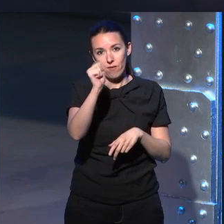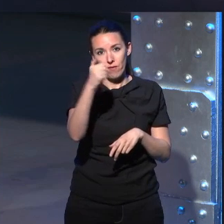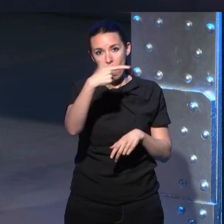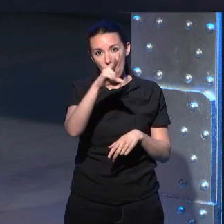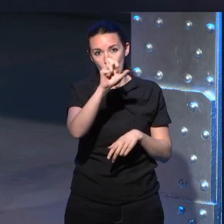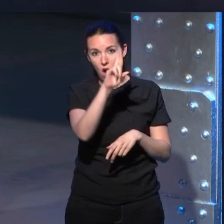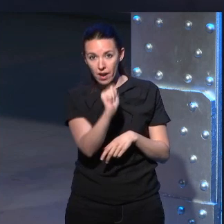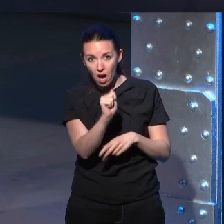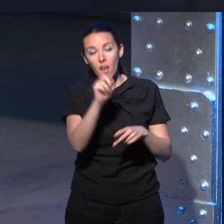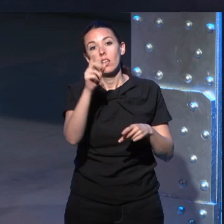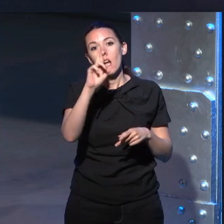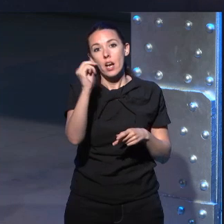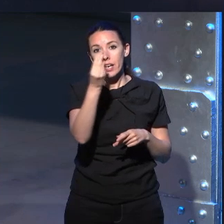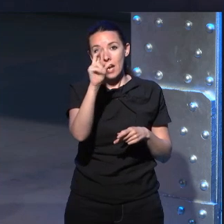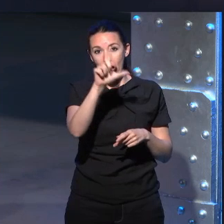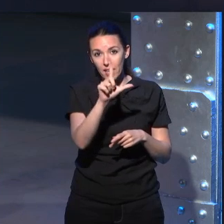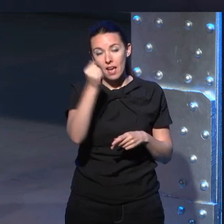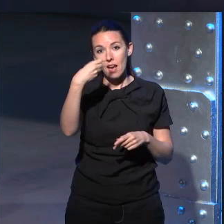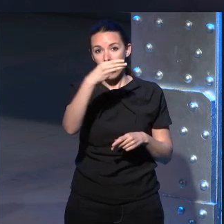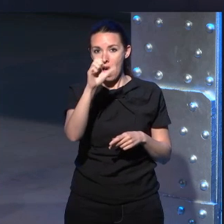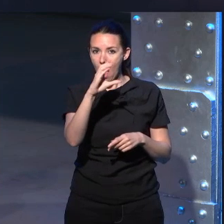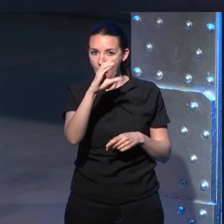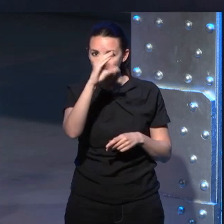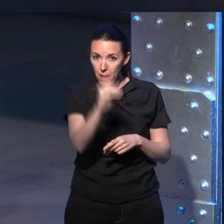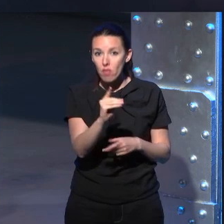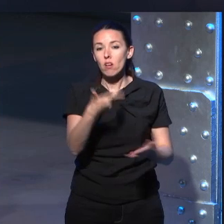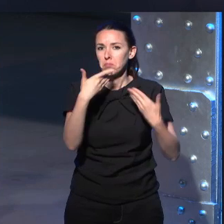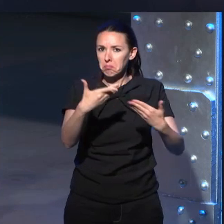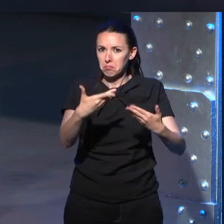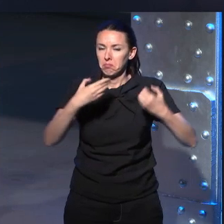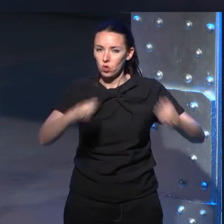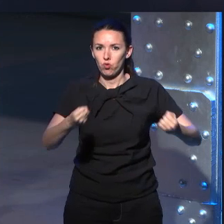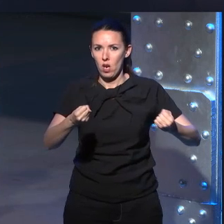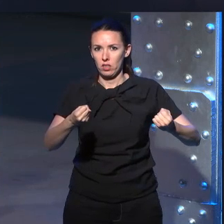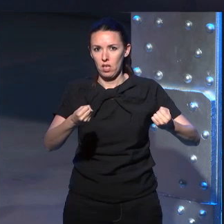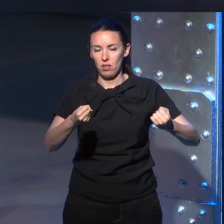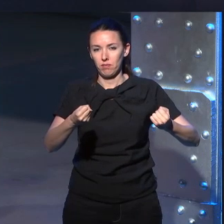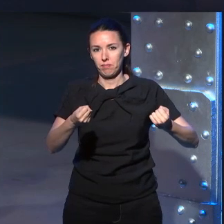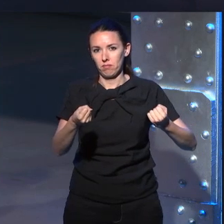y Raquel Abad. Les agradezco mucho que me hayan